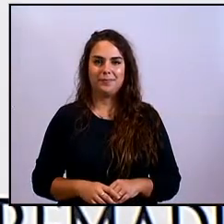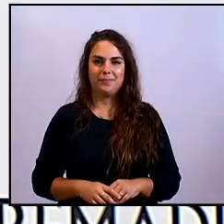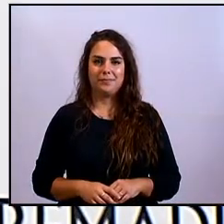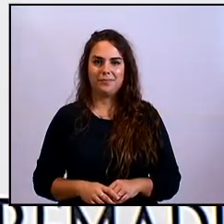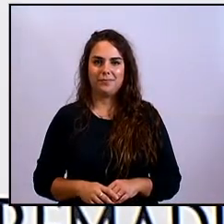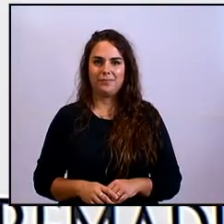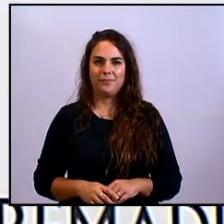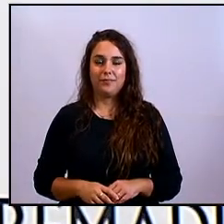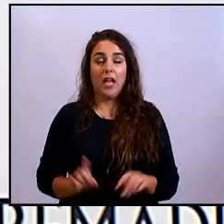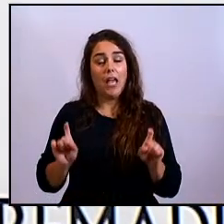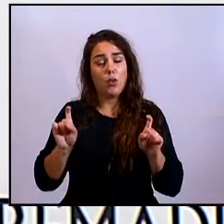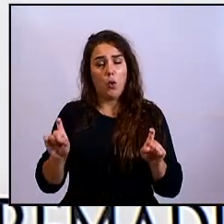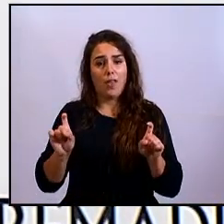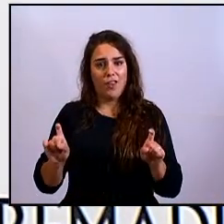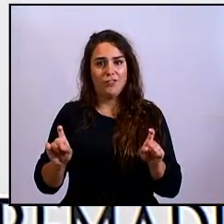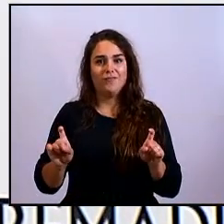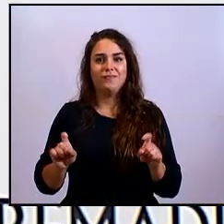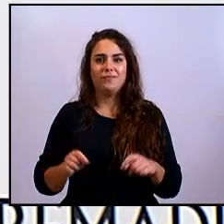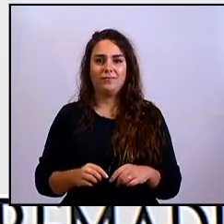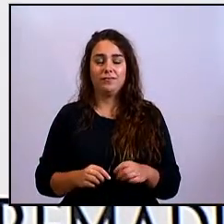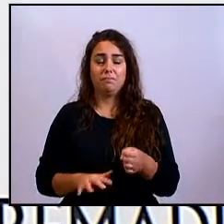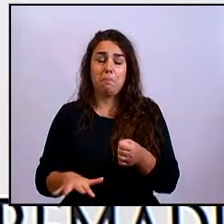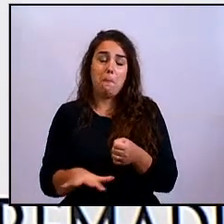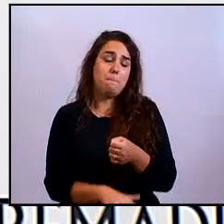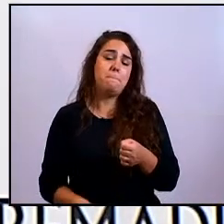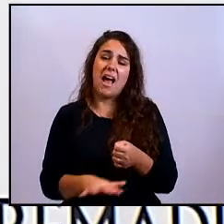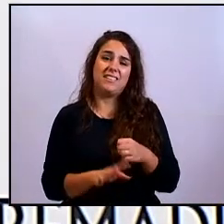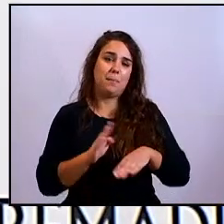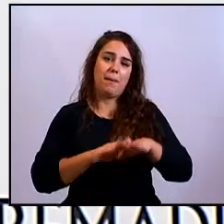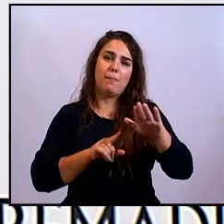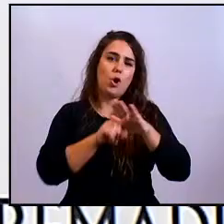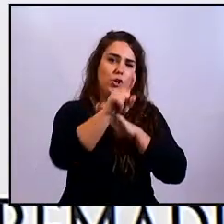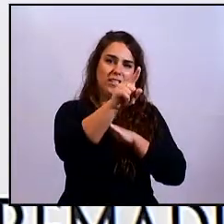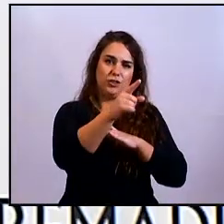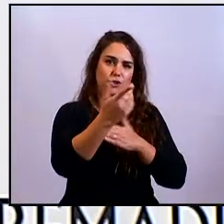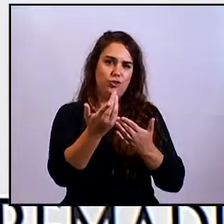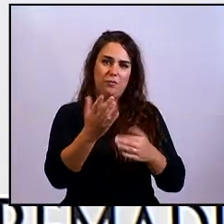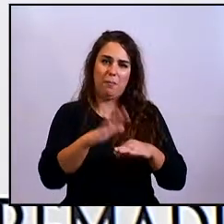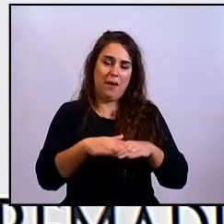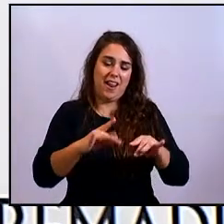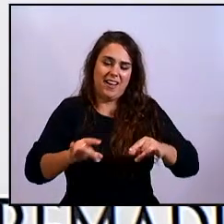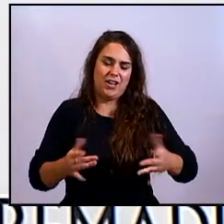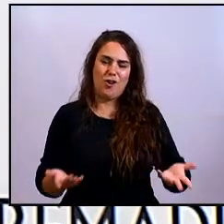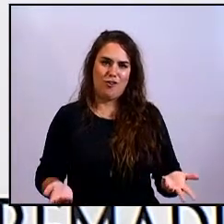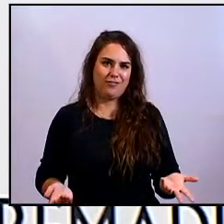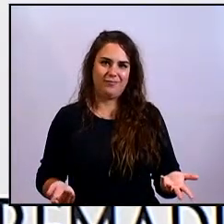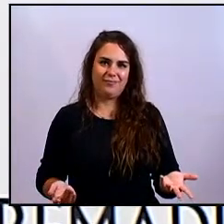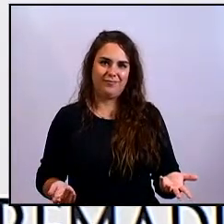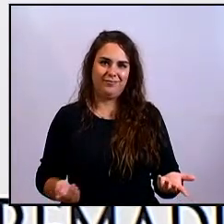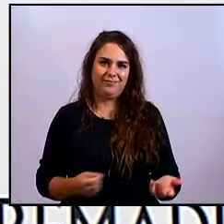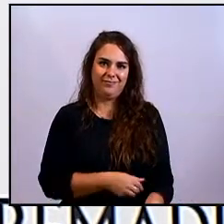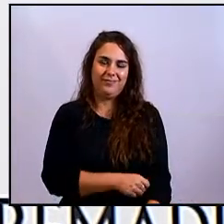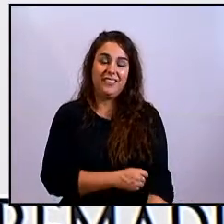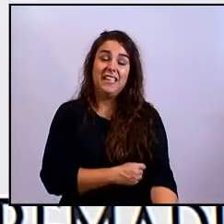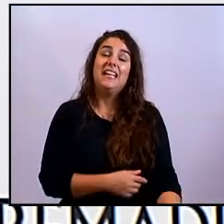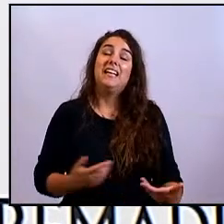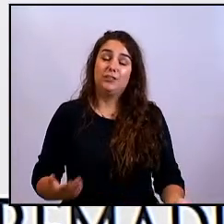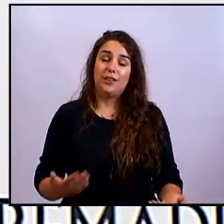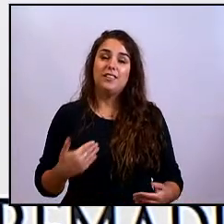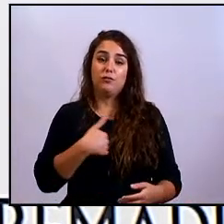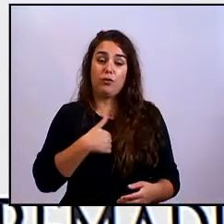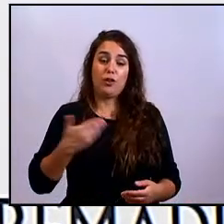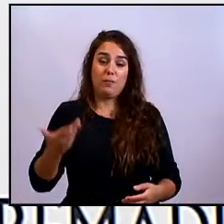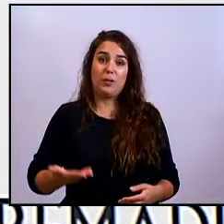La educación es la base del progreso y del avance para nuestra región. Y conscientes del papel que juega